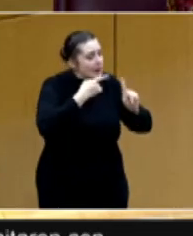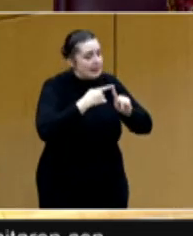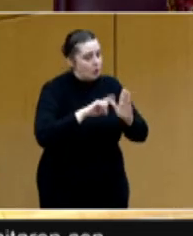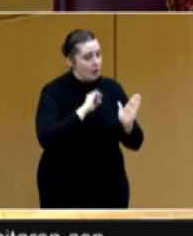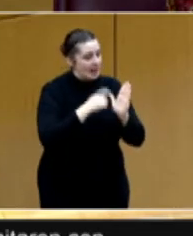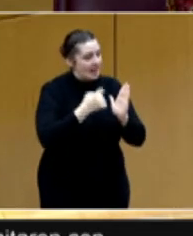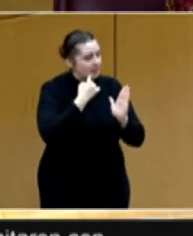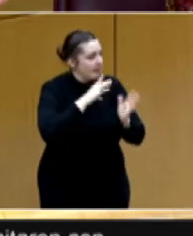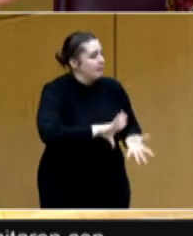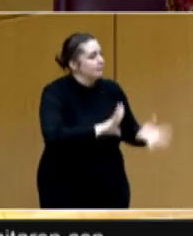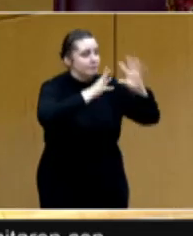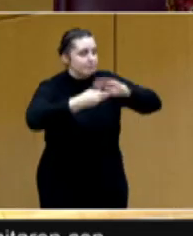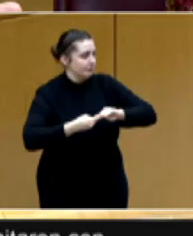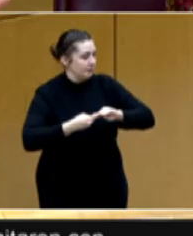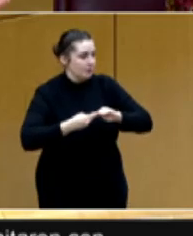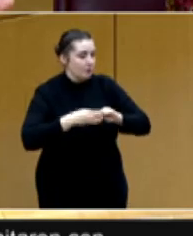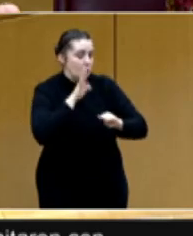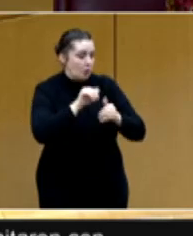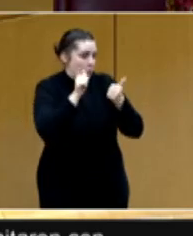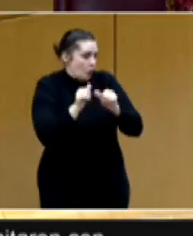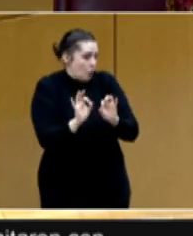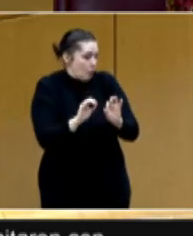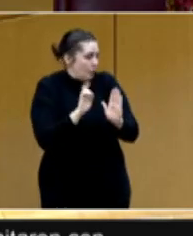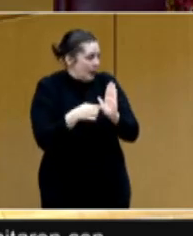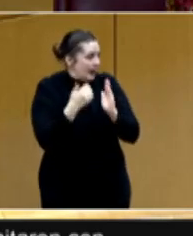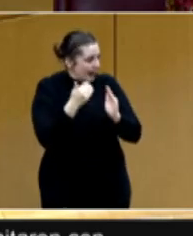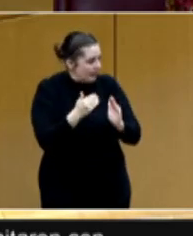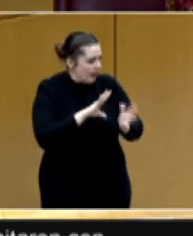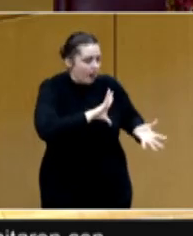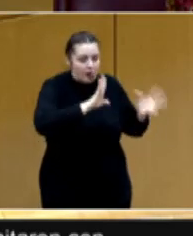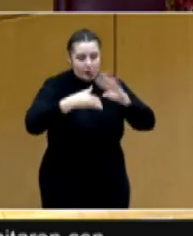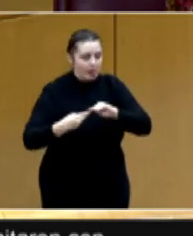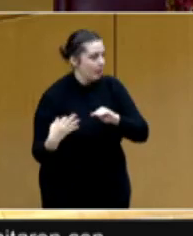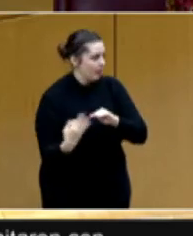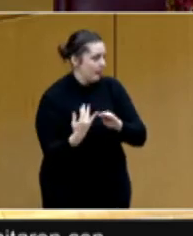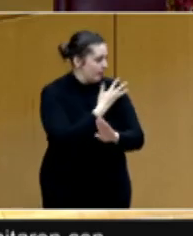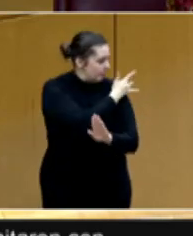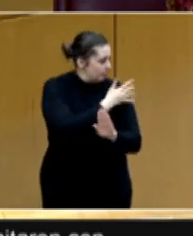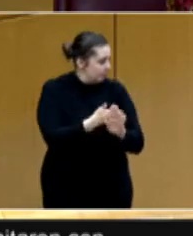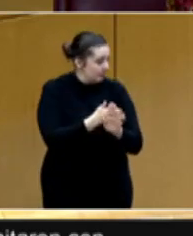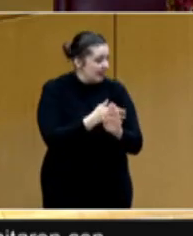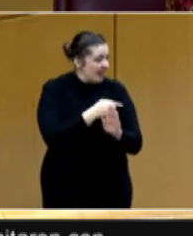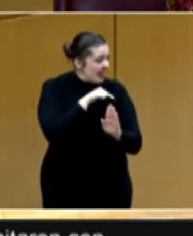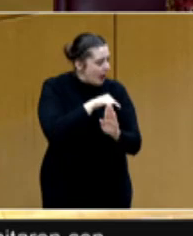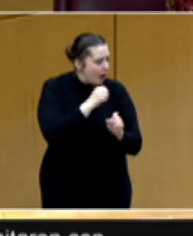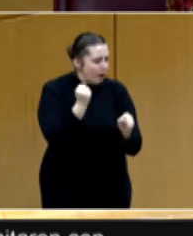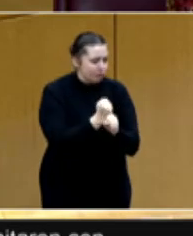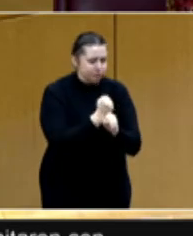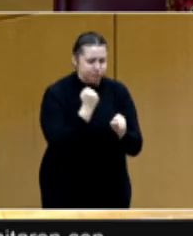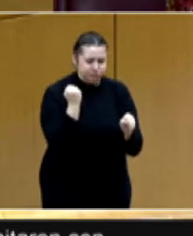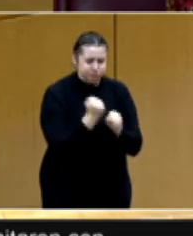las exigencias de el nuevo del nuevo modelo esta créame es una labor ingente